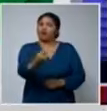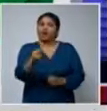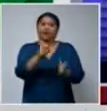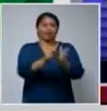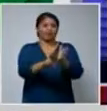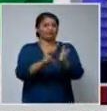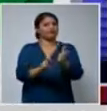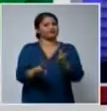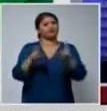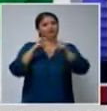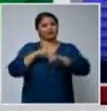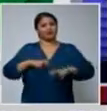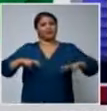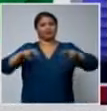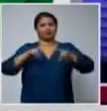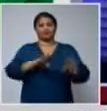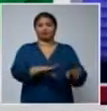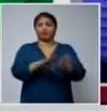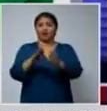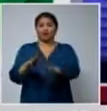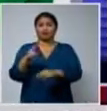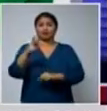estas